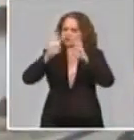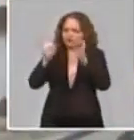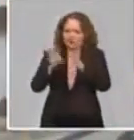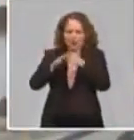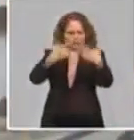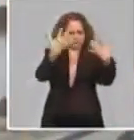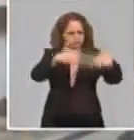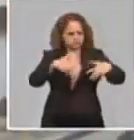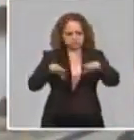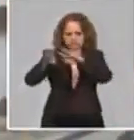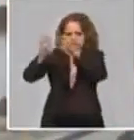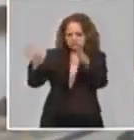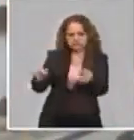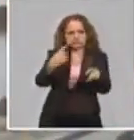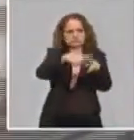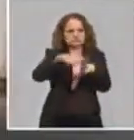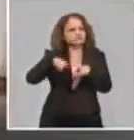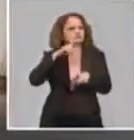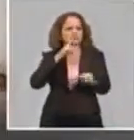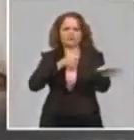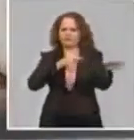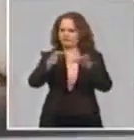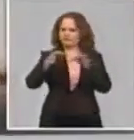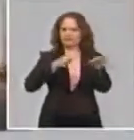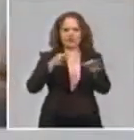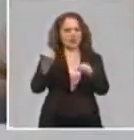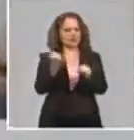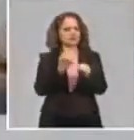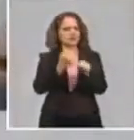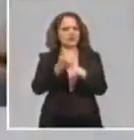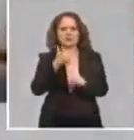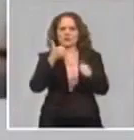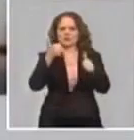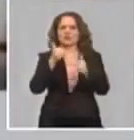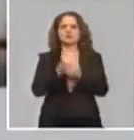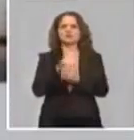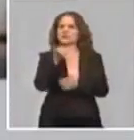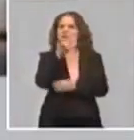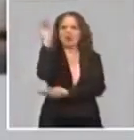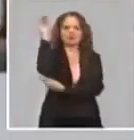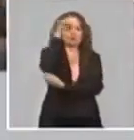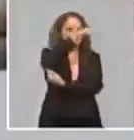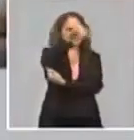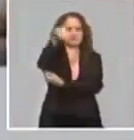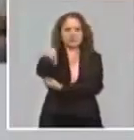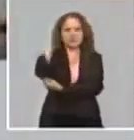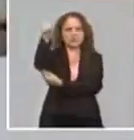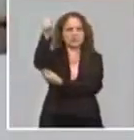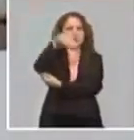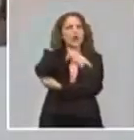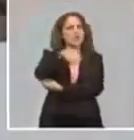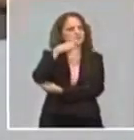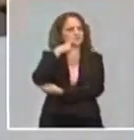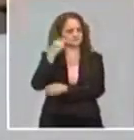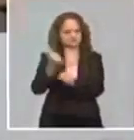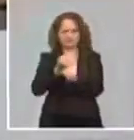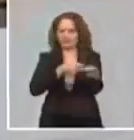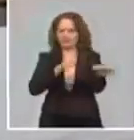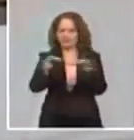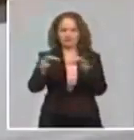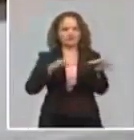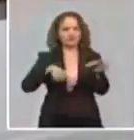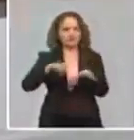trabajando eficazmente sin ningún tipo de problema. El equipo como tal, la grúa pórtico de más de 30 toneladas, telares de más